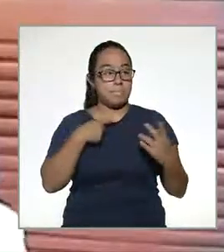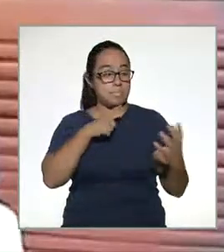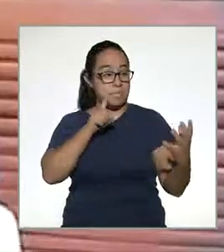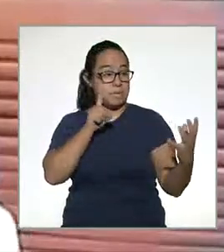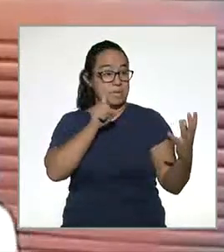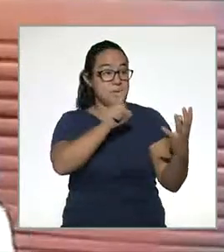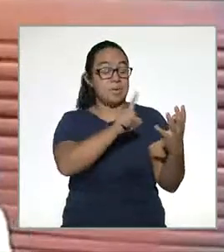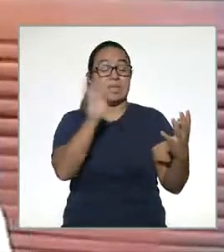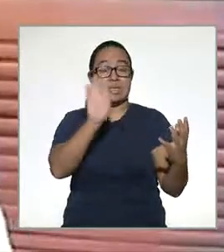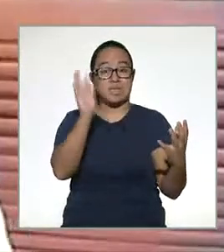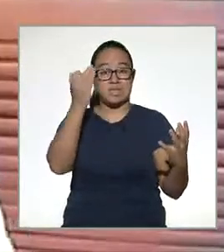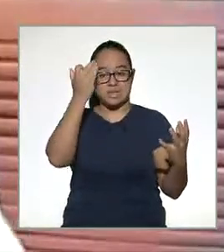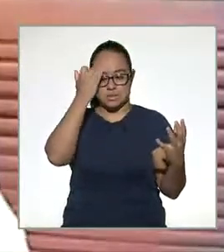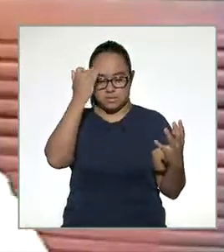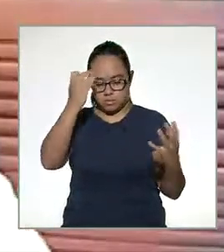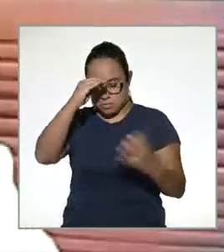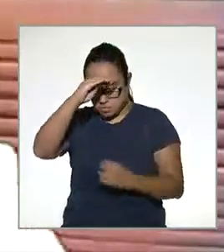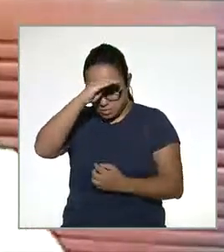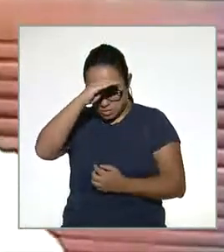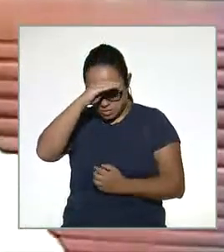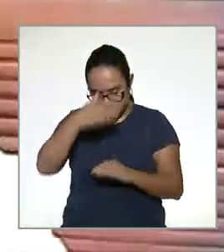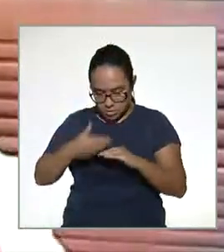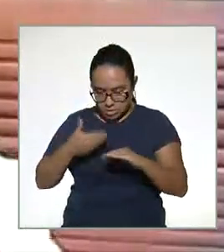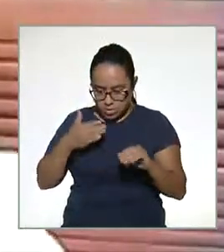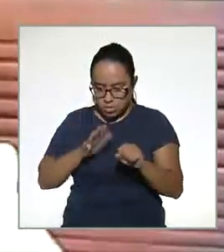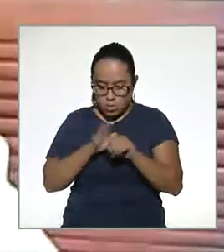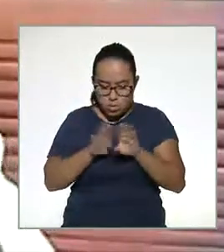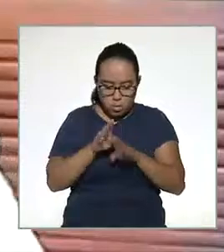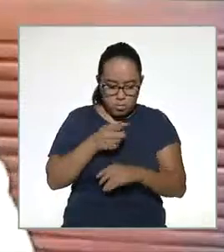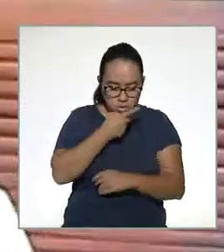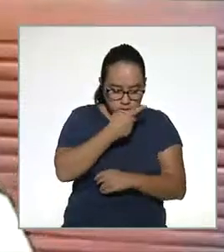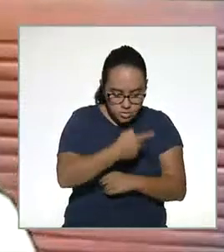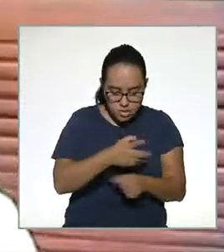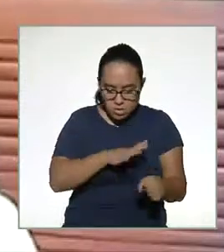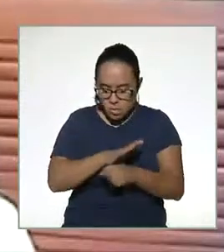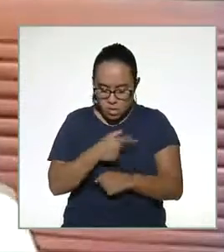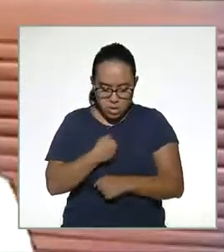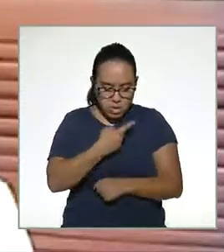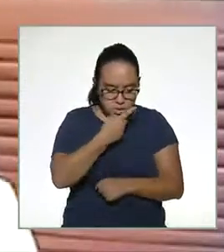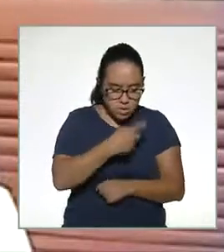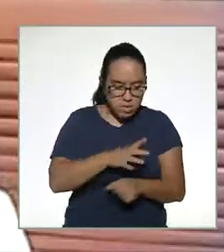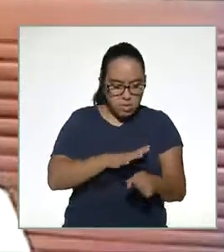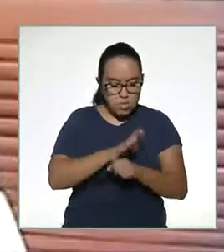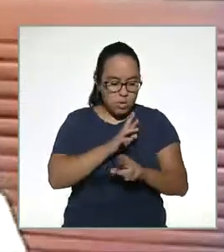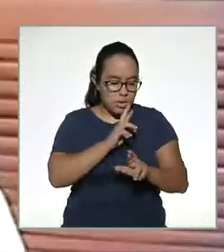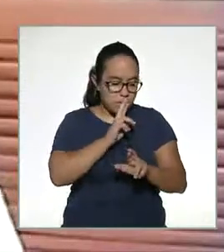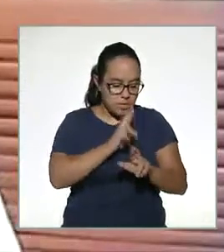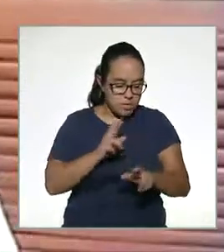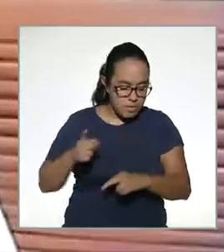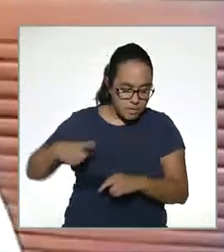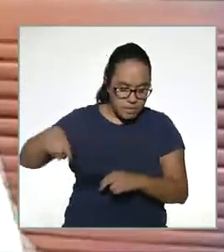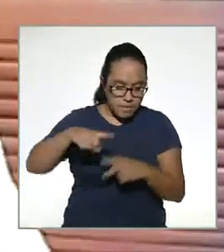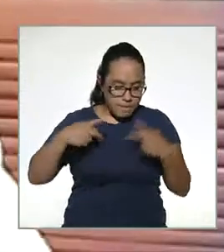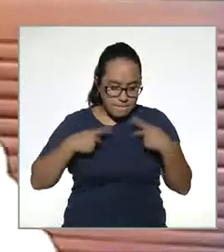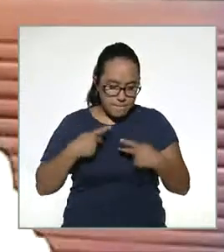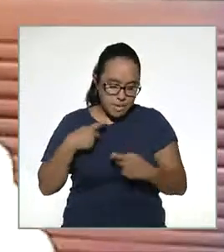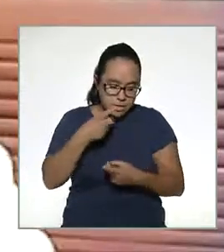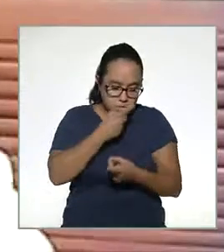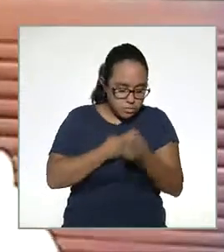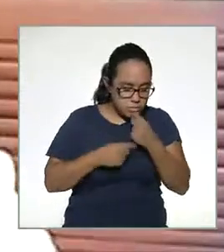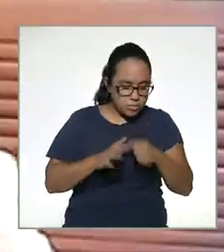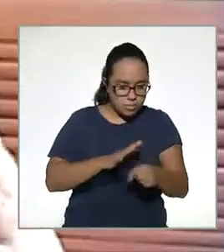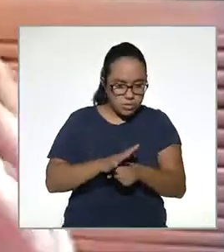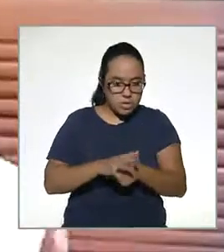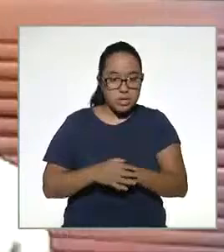puede tomar mucho tiempo estar meditando, qué van a decir, cómo lo van a decir, cuál va a ser la respuesta que las personas van a tener con ellos y demás. Entonces,